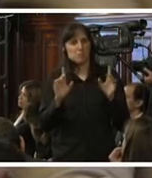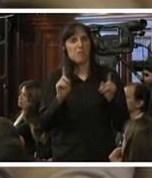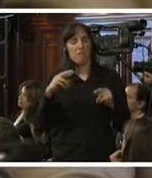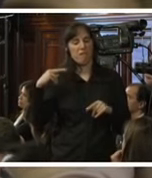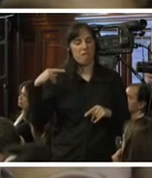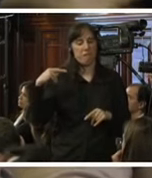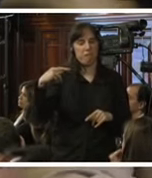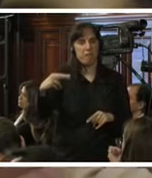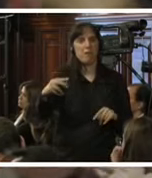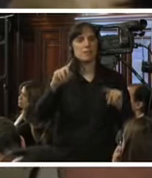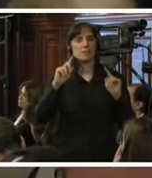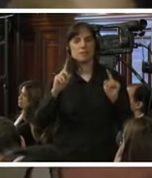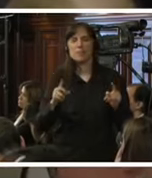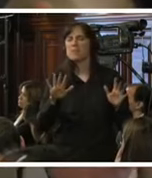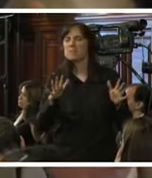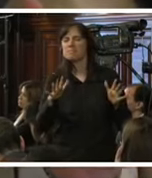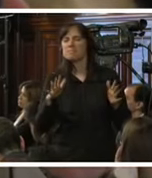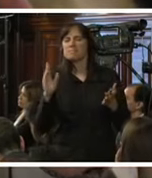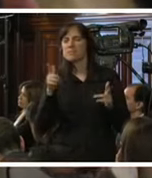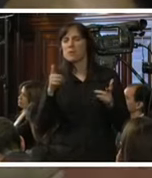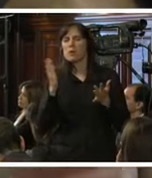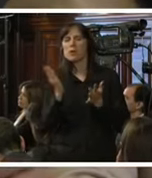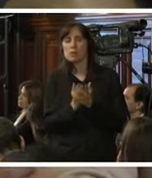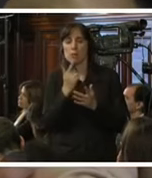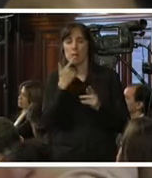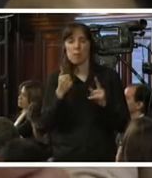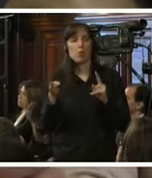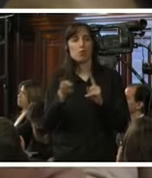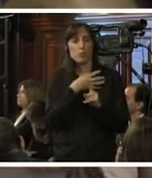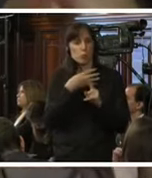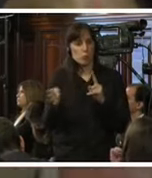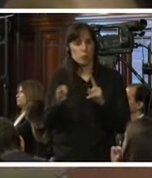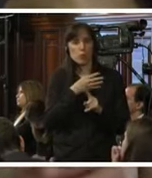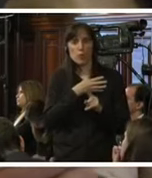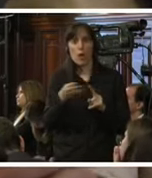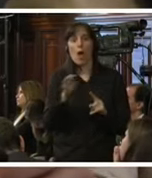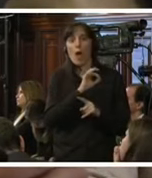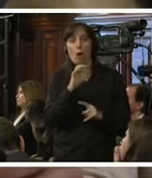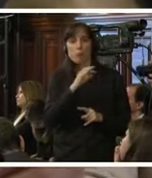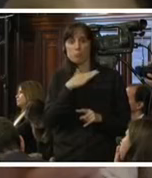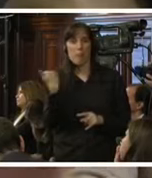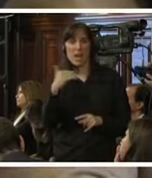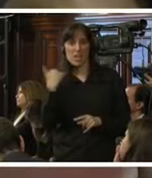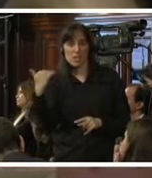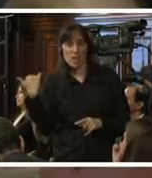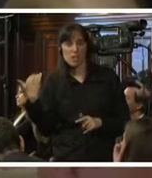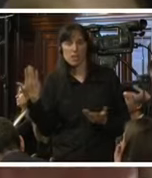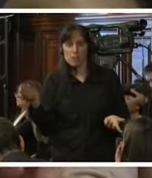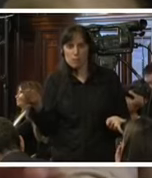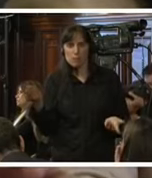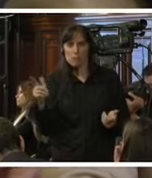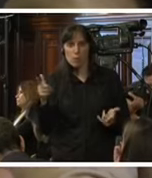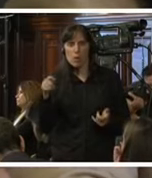cuando hablamos de impunidad en casos de tortura particularmente o de ejecuciones arbitrarias, eso es aún